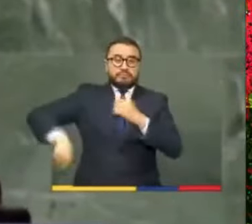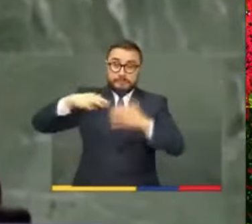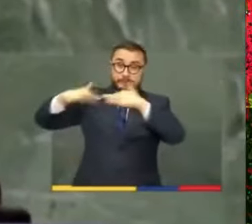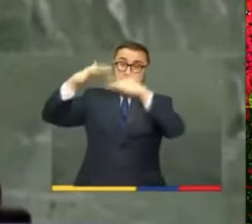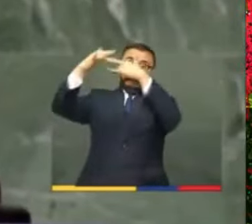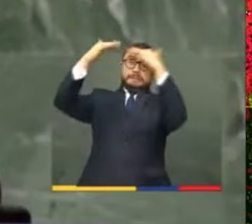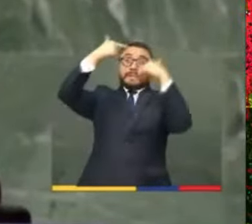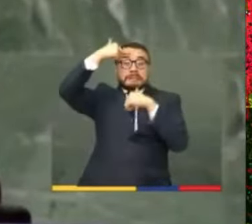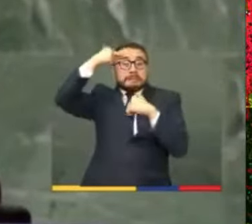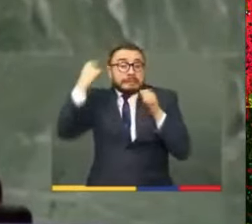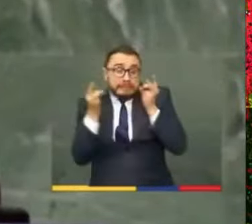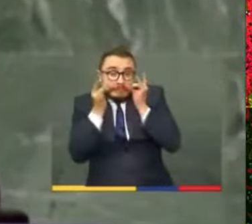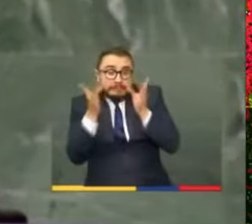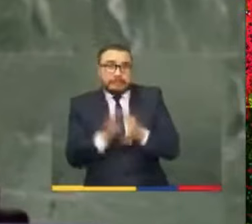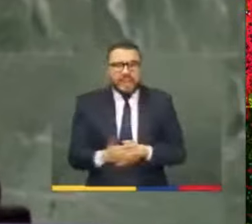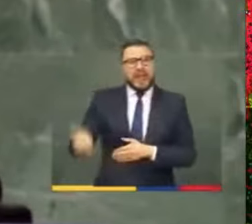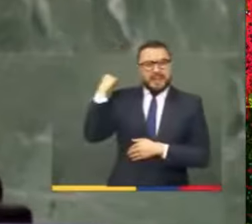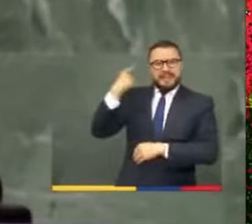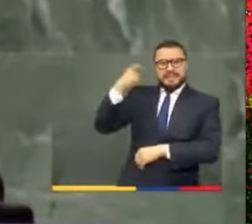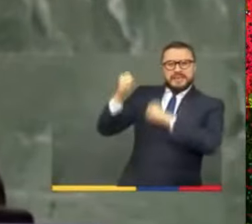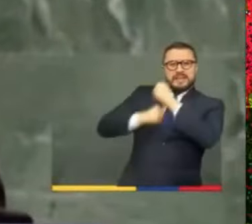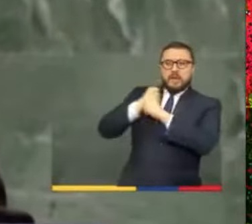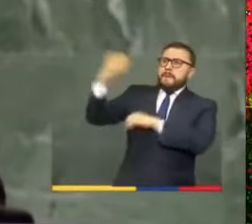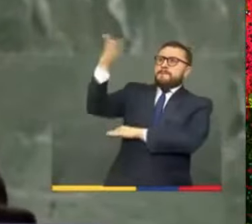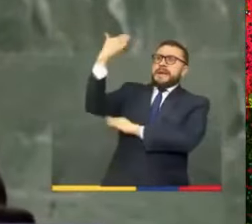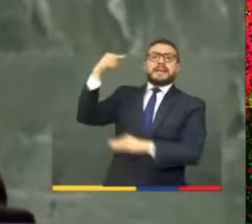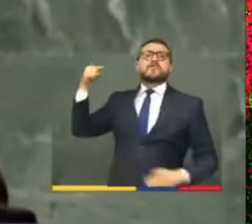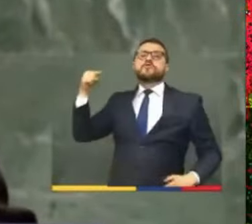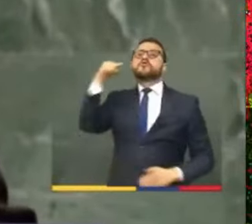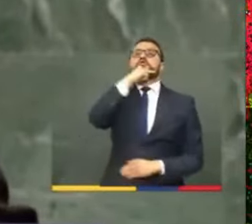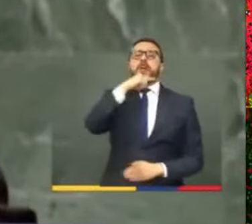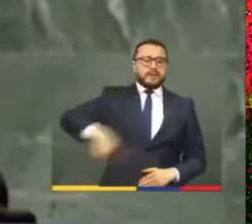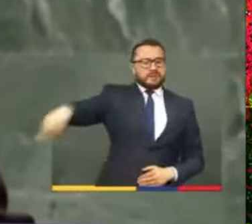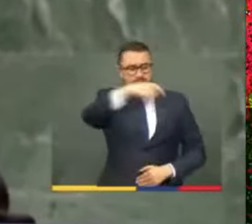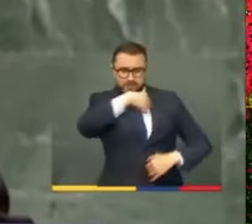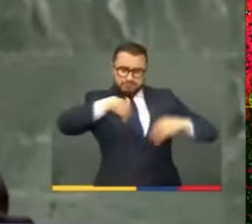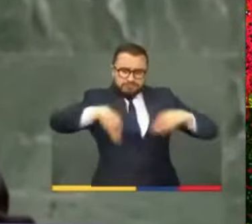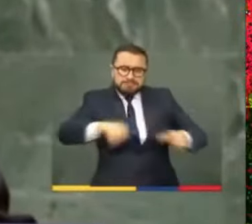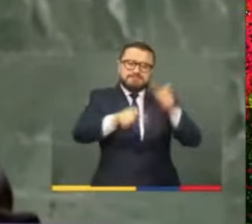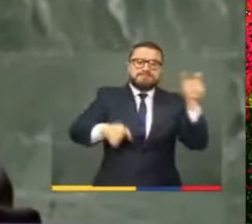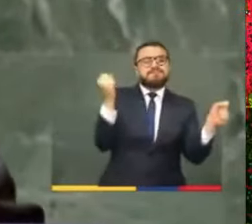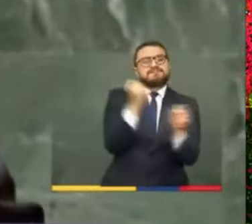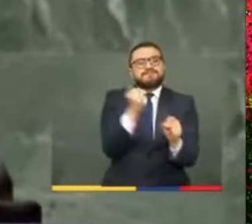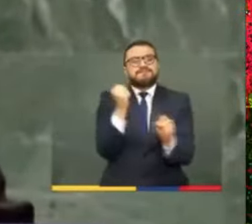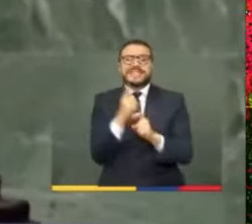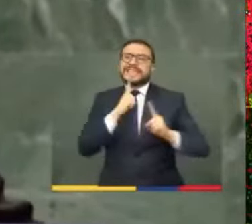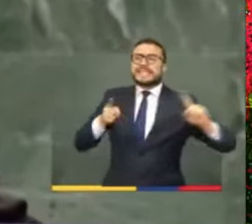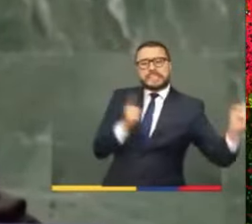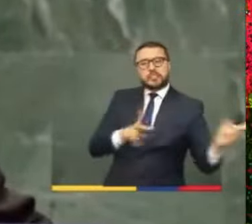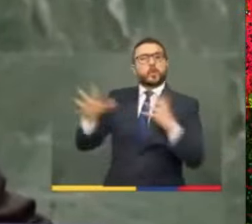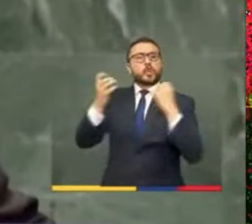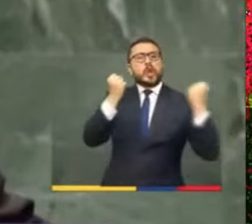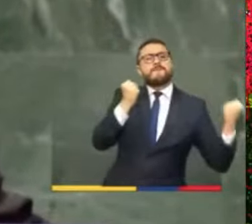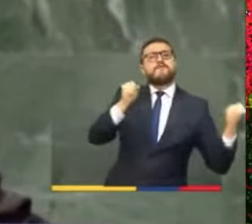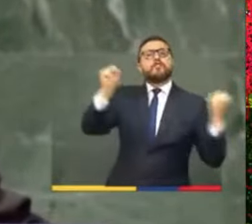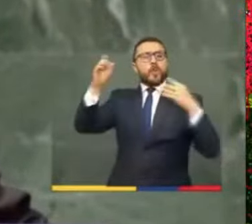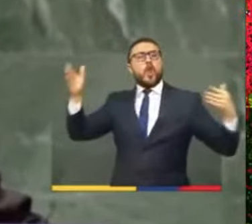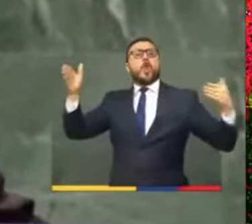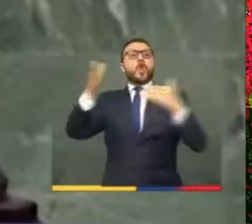un siglo se levantaba una bandera roja en manos de las multitudes obreras hablando de una revolución contra el